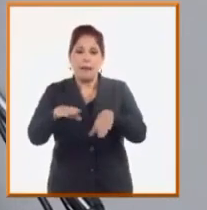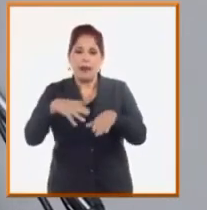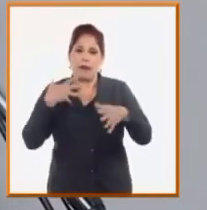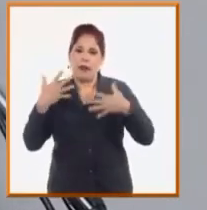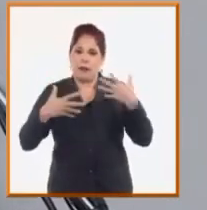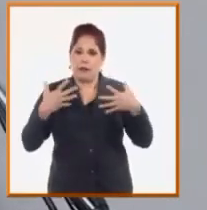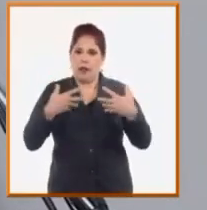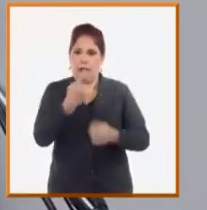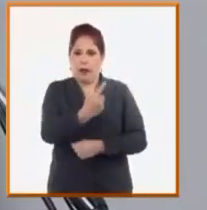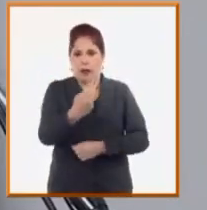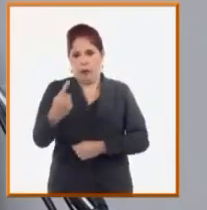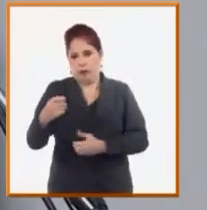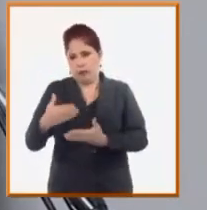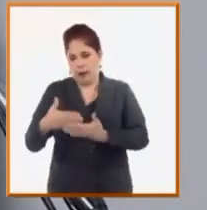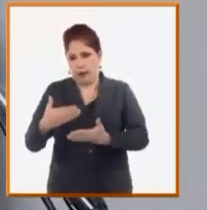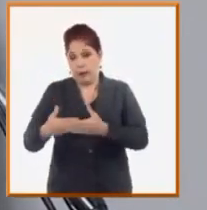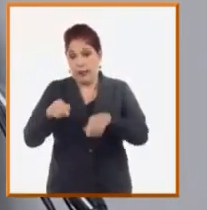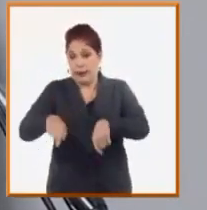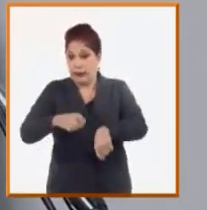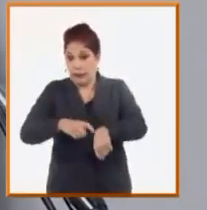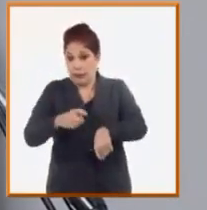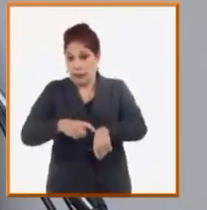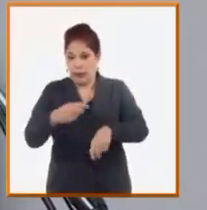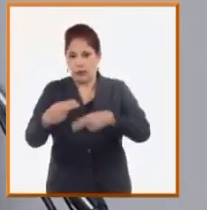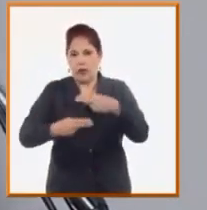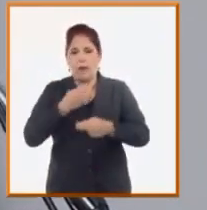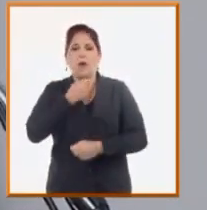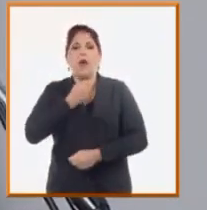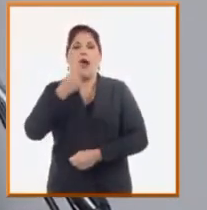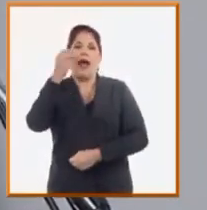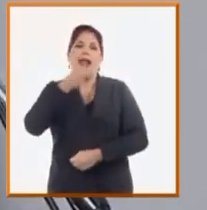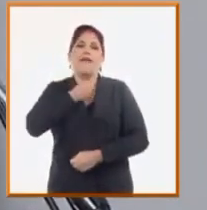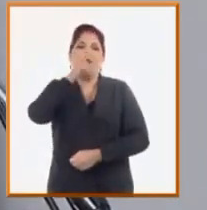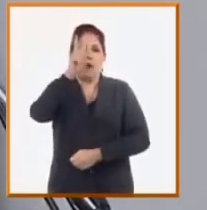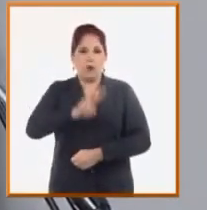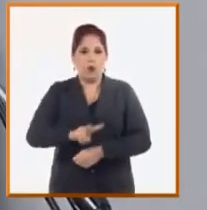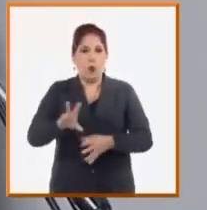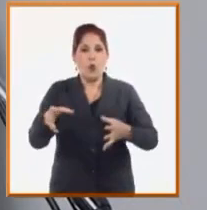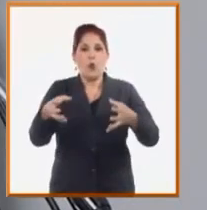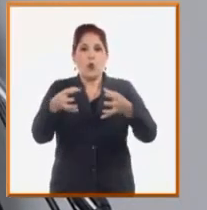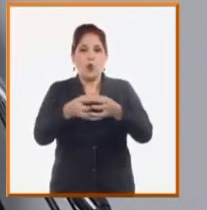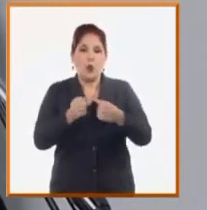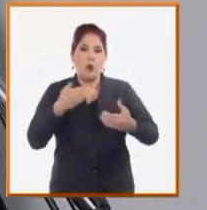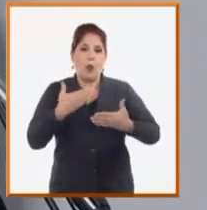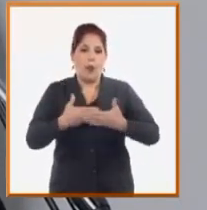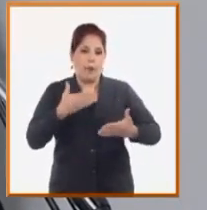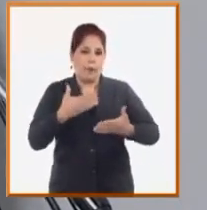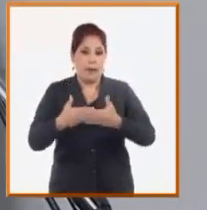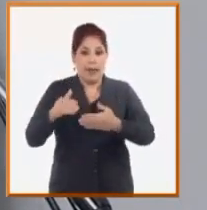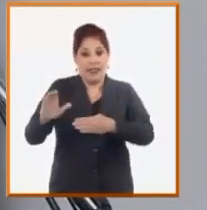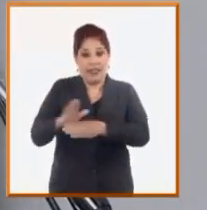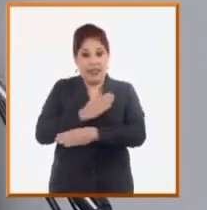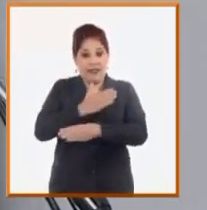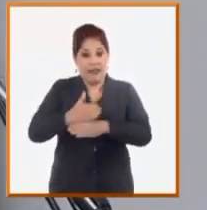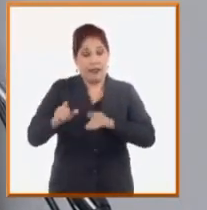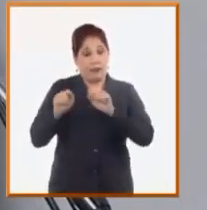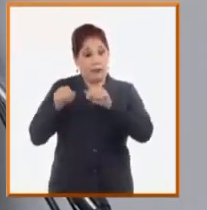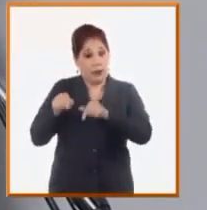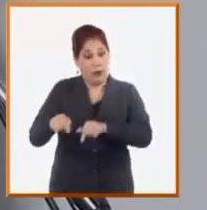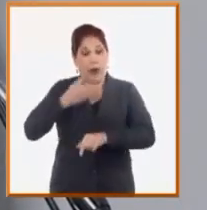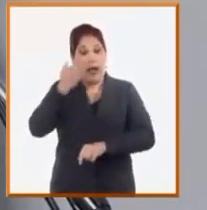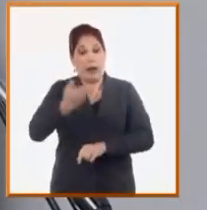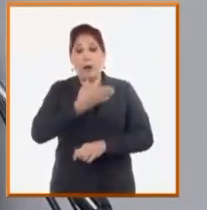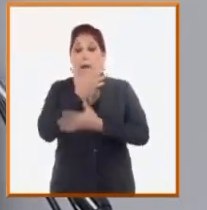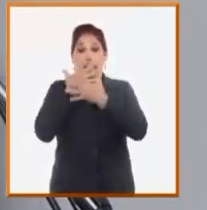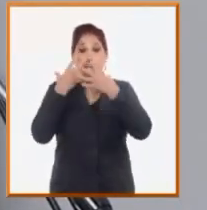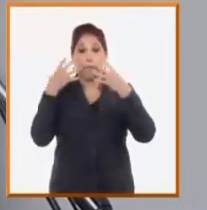actividad, aunque en este momento estamos haciendo una valoración con un grupo importante de micro, pequeñas y medianas empresas que están hoy declarando